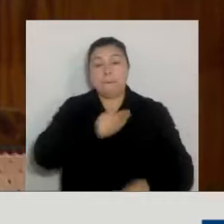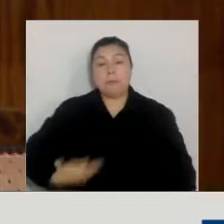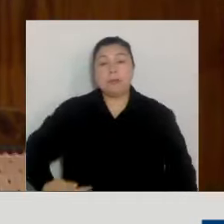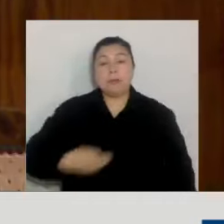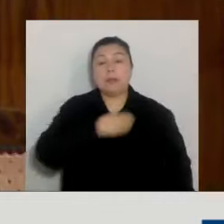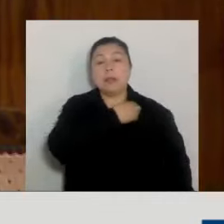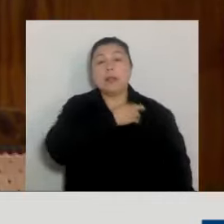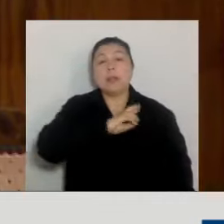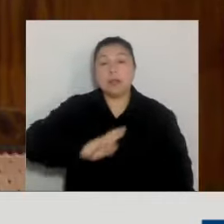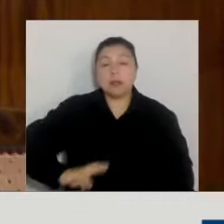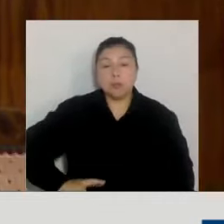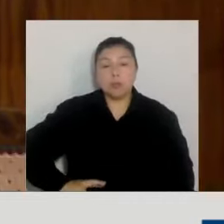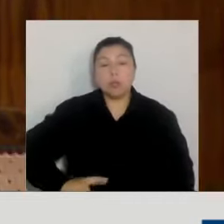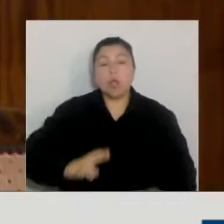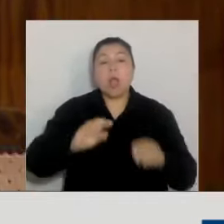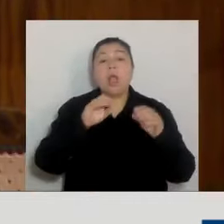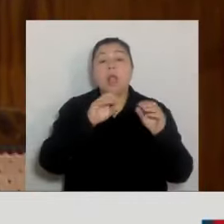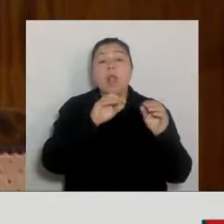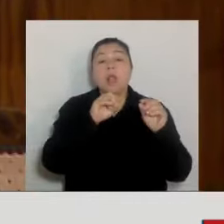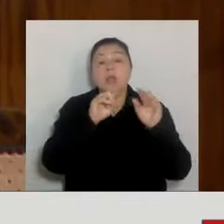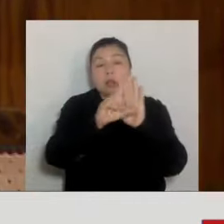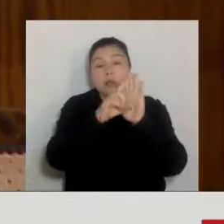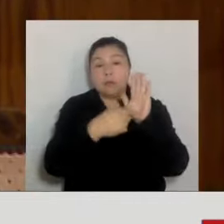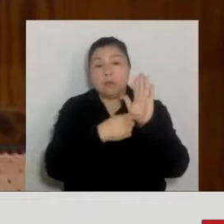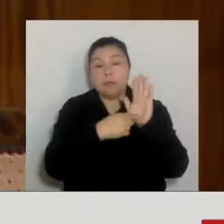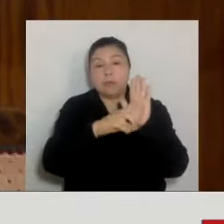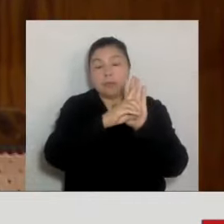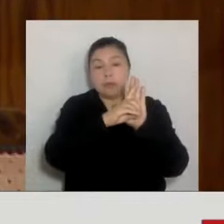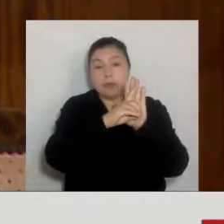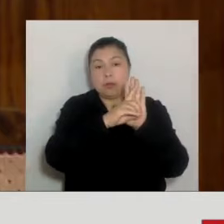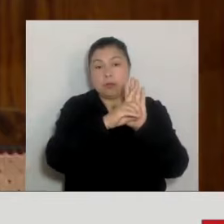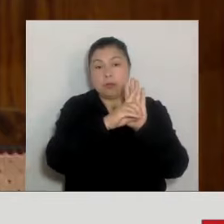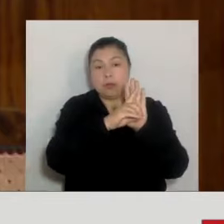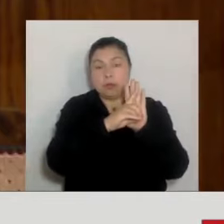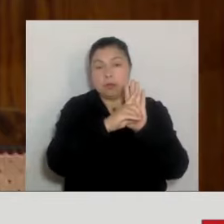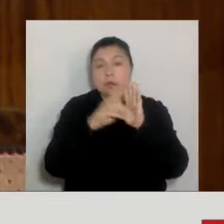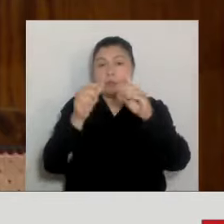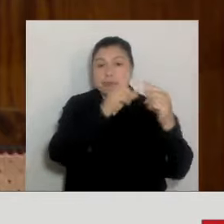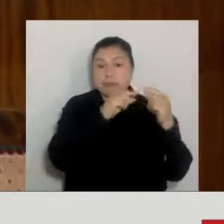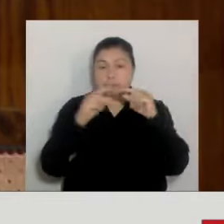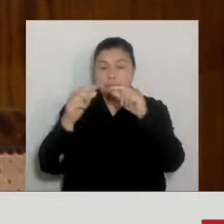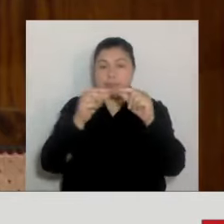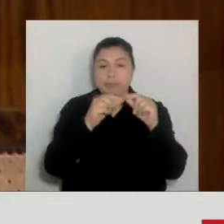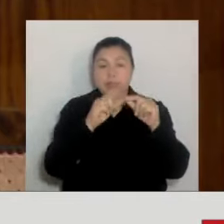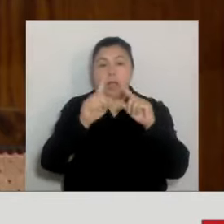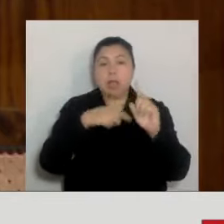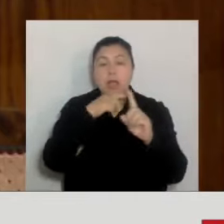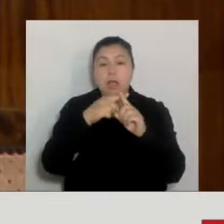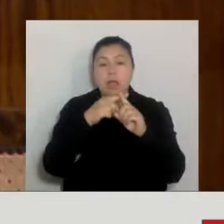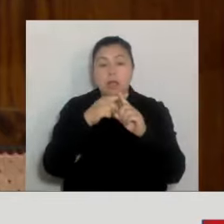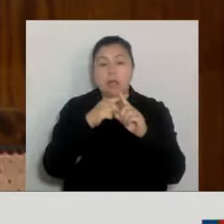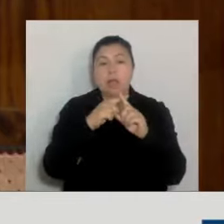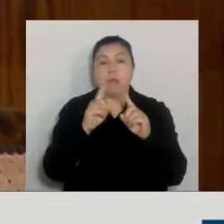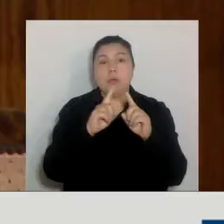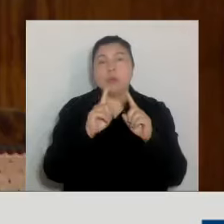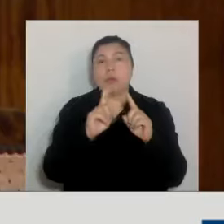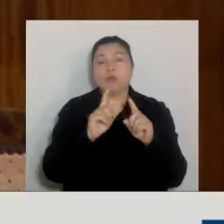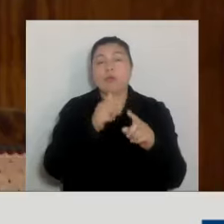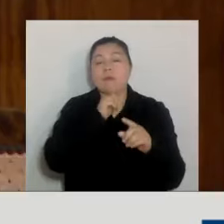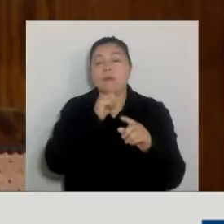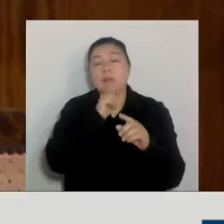derogación expresa de las leyes o decretos en discusión eh además obsoletas inconsistentes con otras